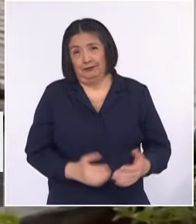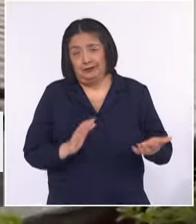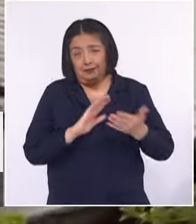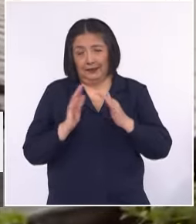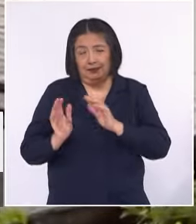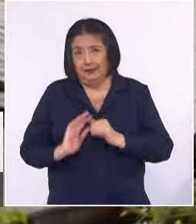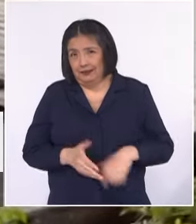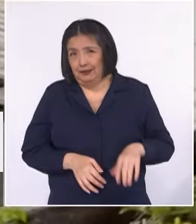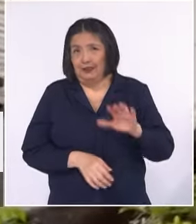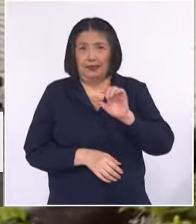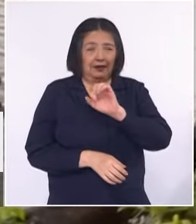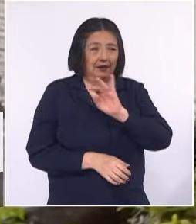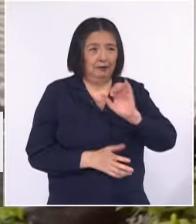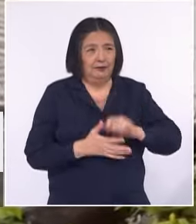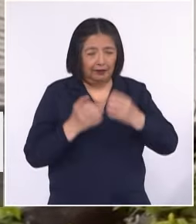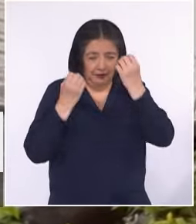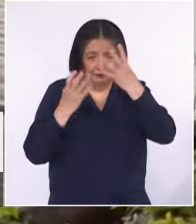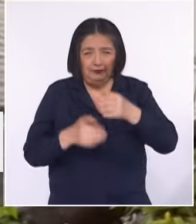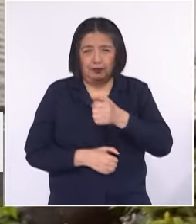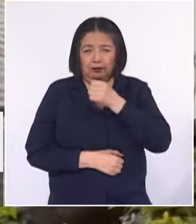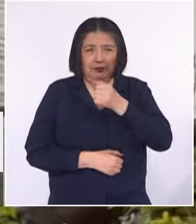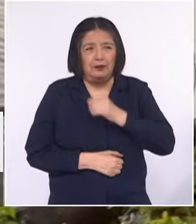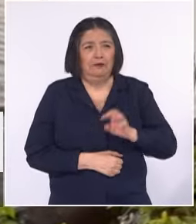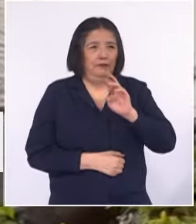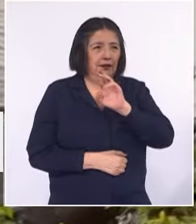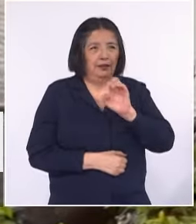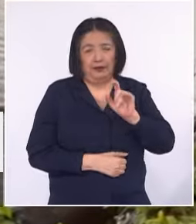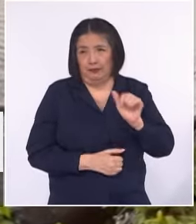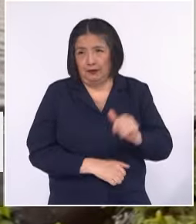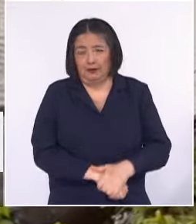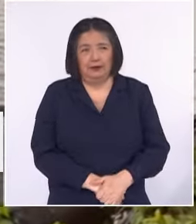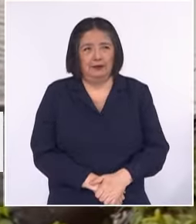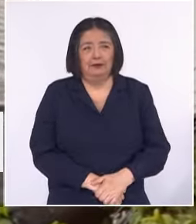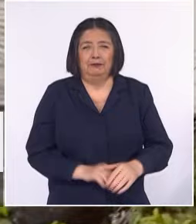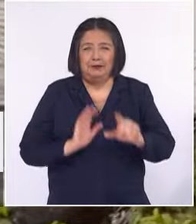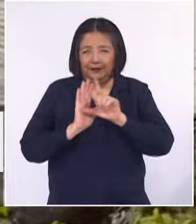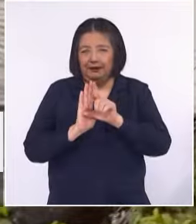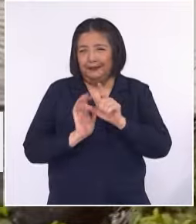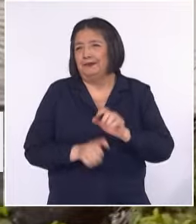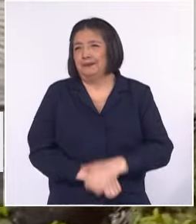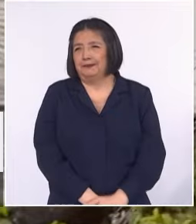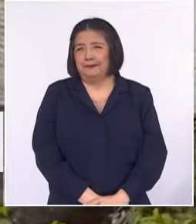Ciudad de Caballococha, informa Briana Chapiama para Latina.